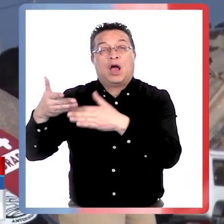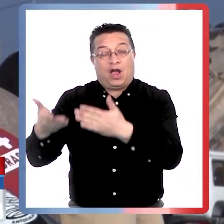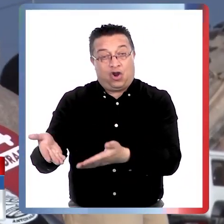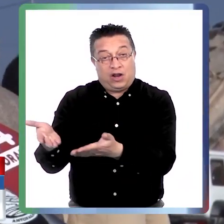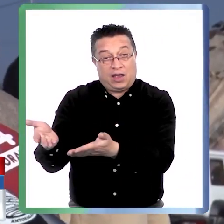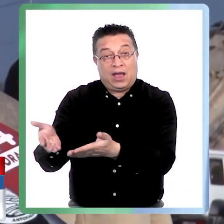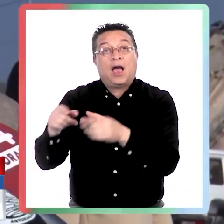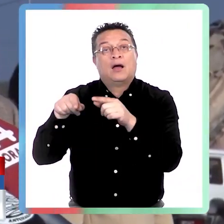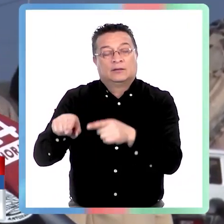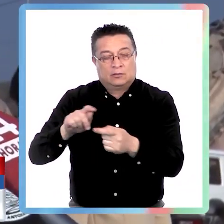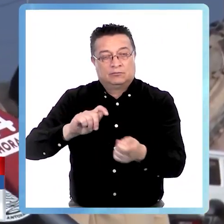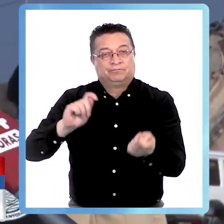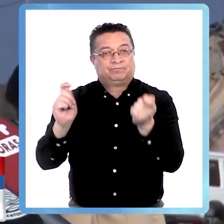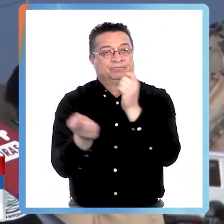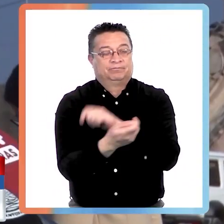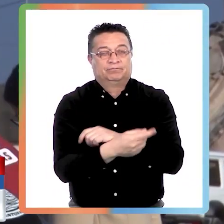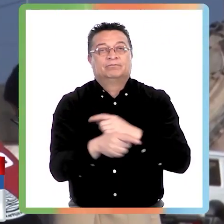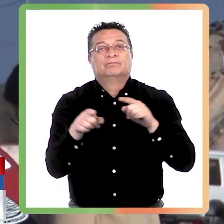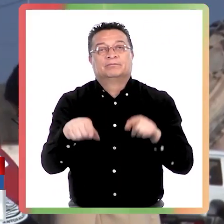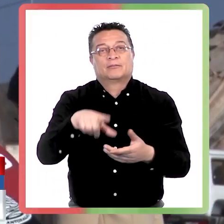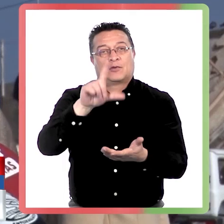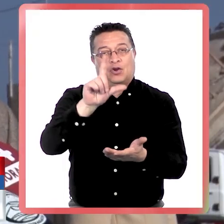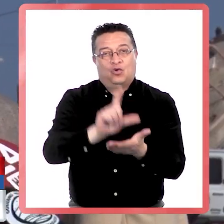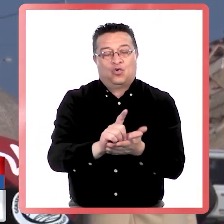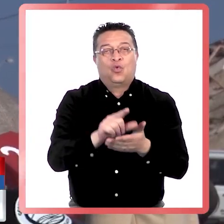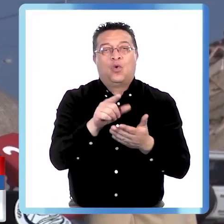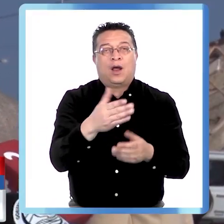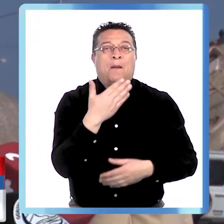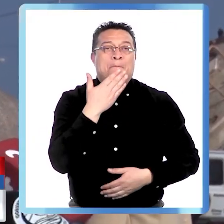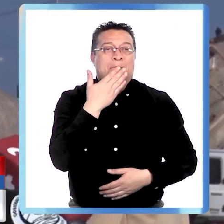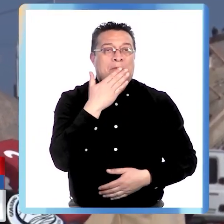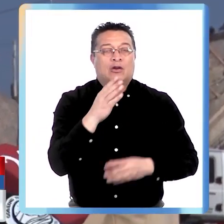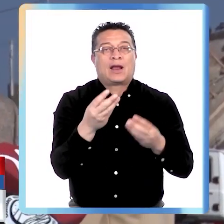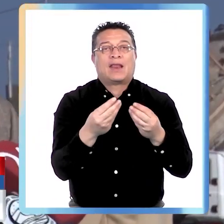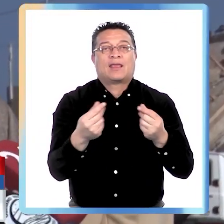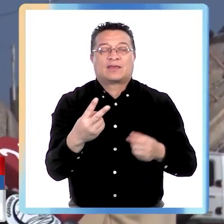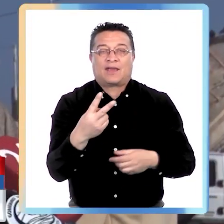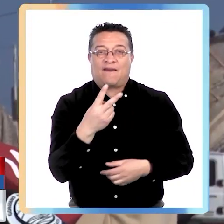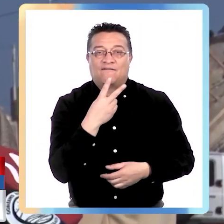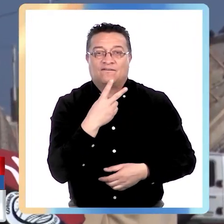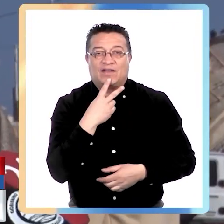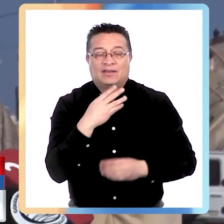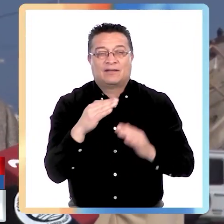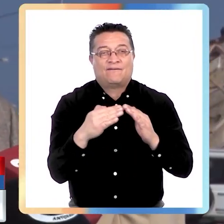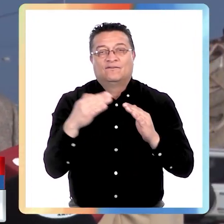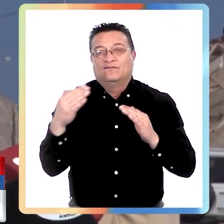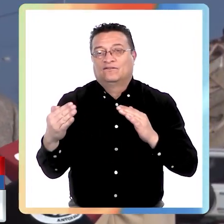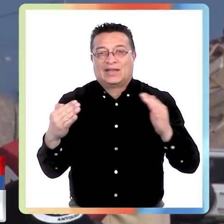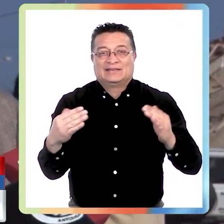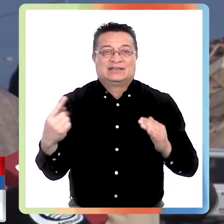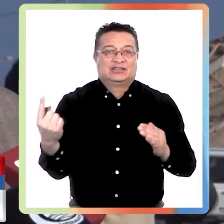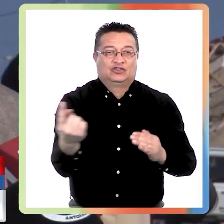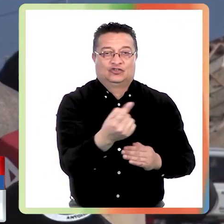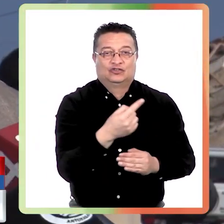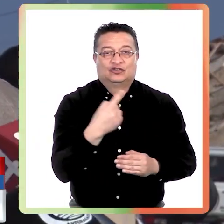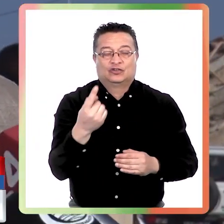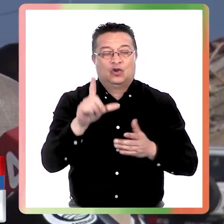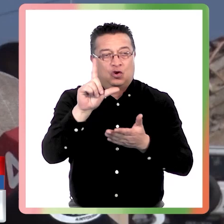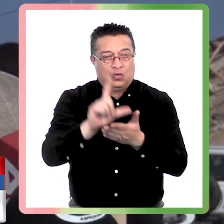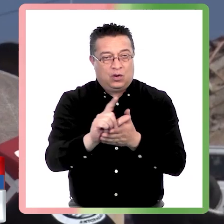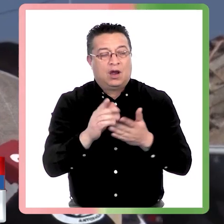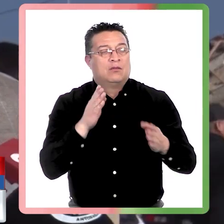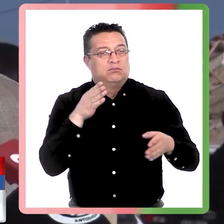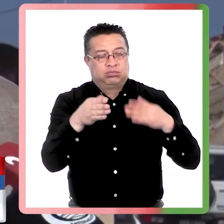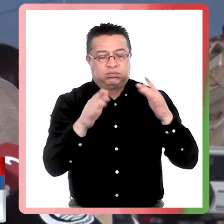eriazo, que se pueda transformar en un lugar de mejoramiento de la calidad de vida de los vecinos, un lugar